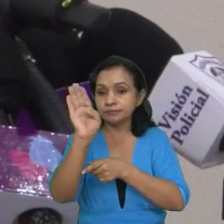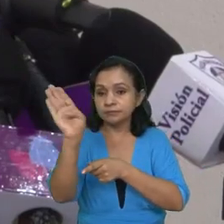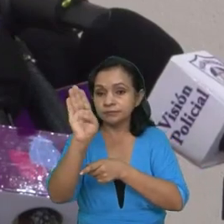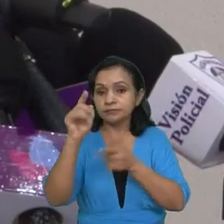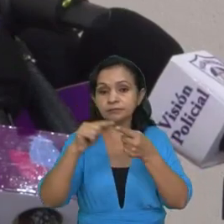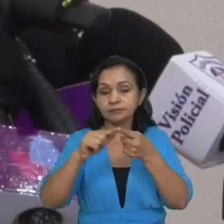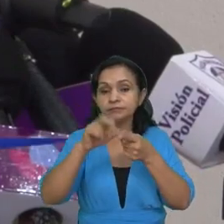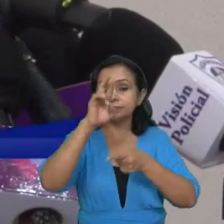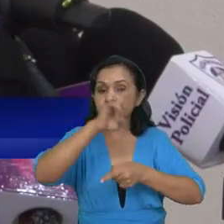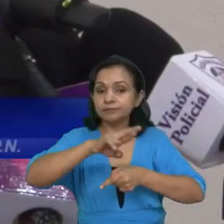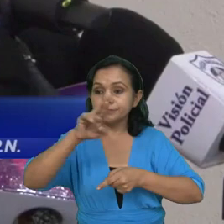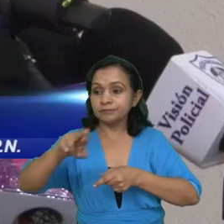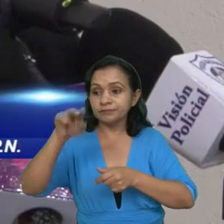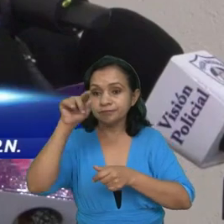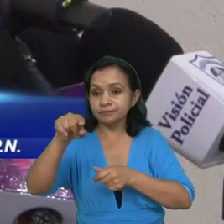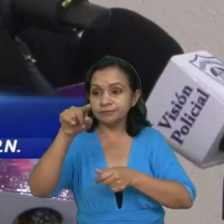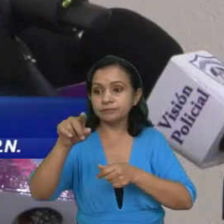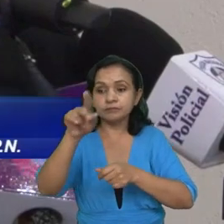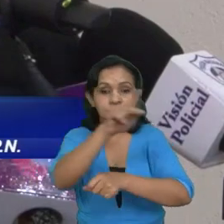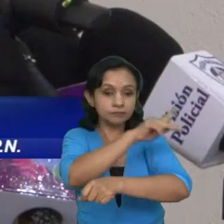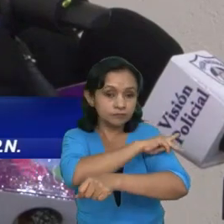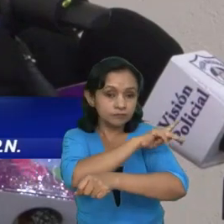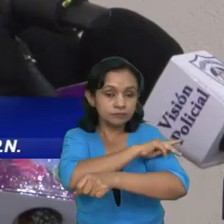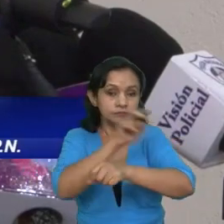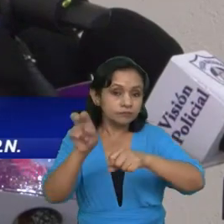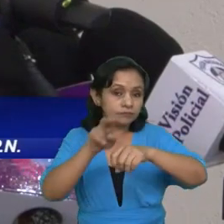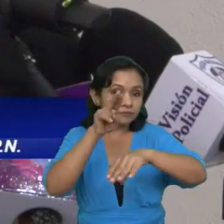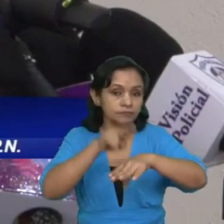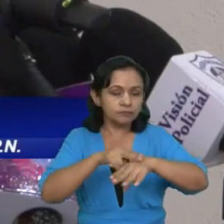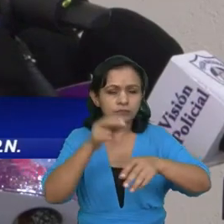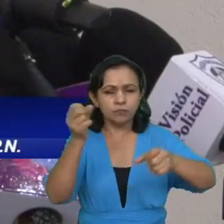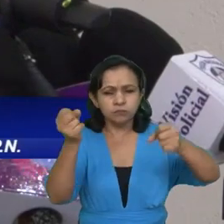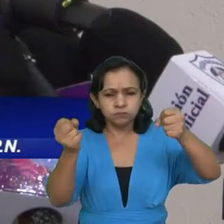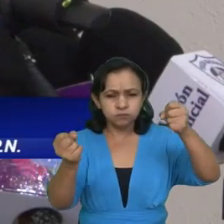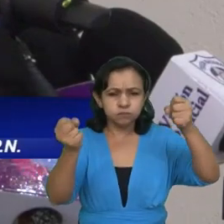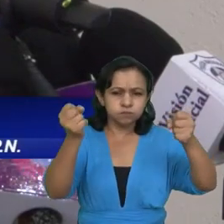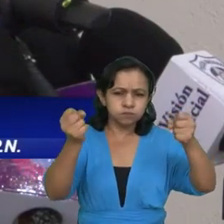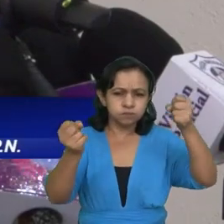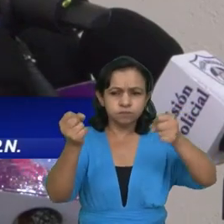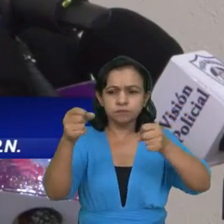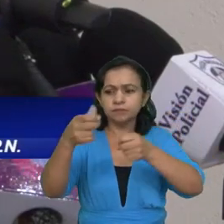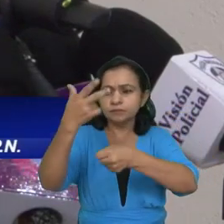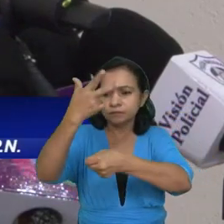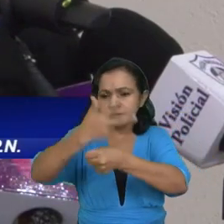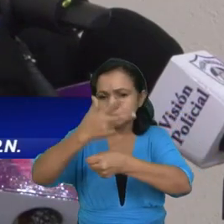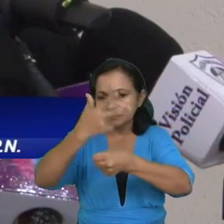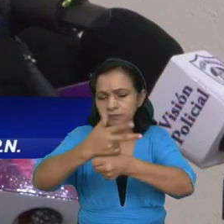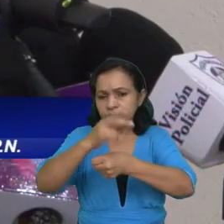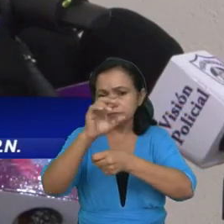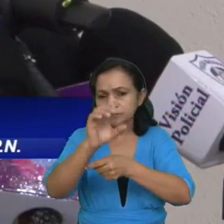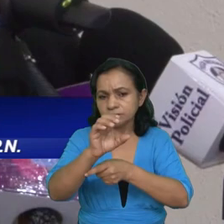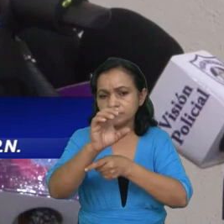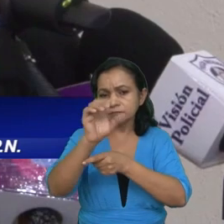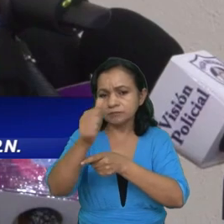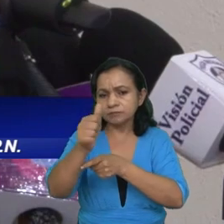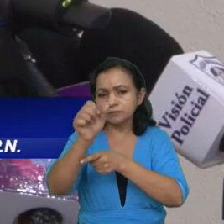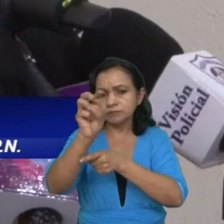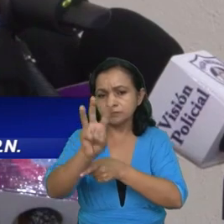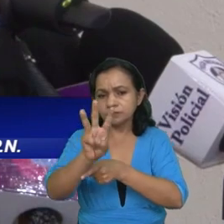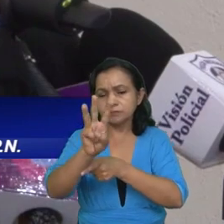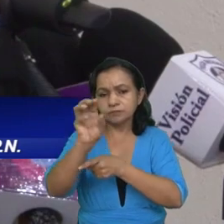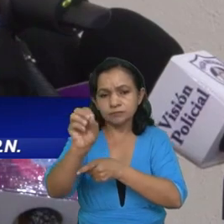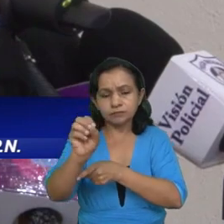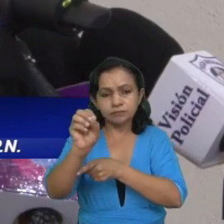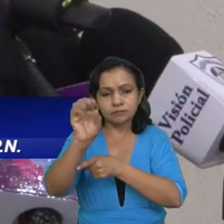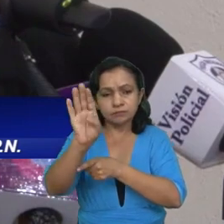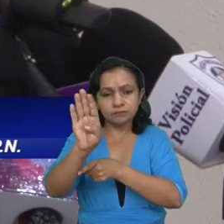departamento de rivas la policía nacional perfil bo cabezal freighliner placa web de guatemala hace 60 y 30